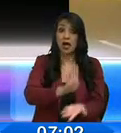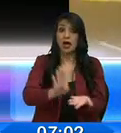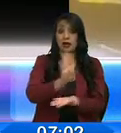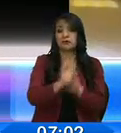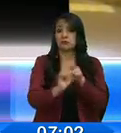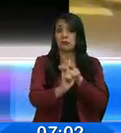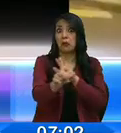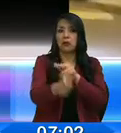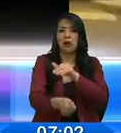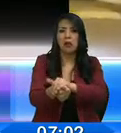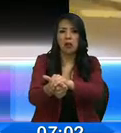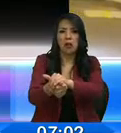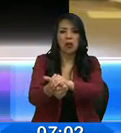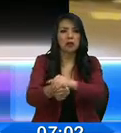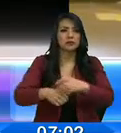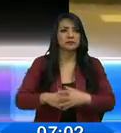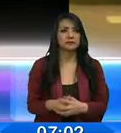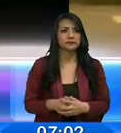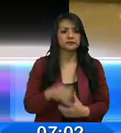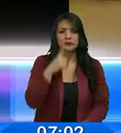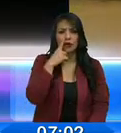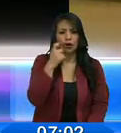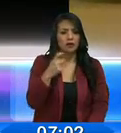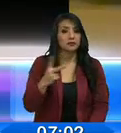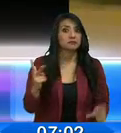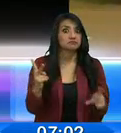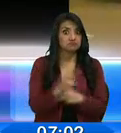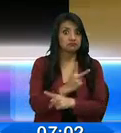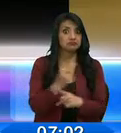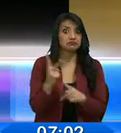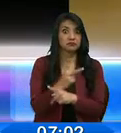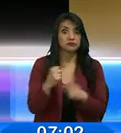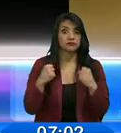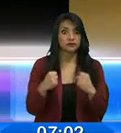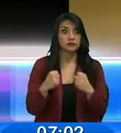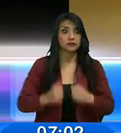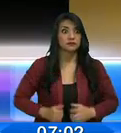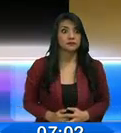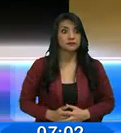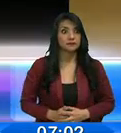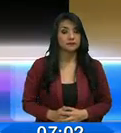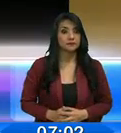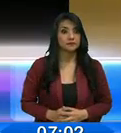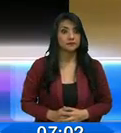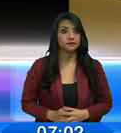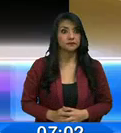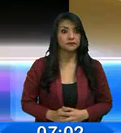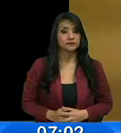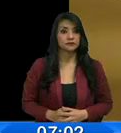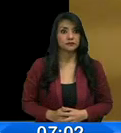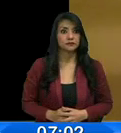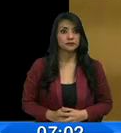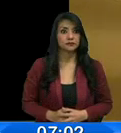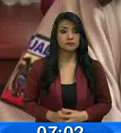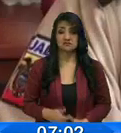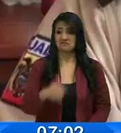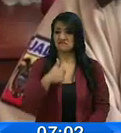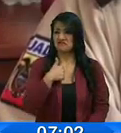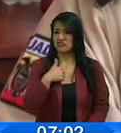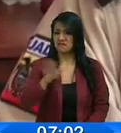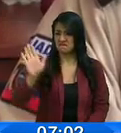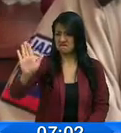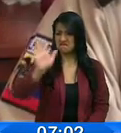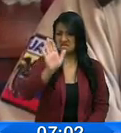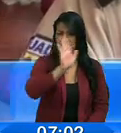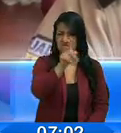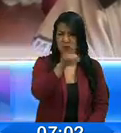logró escabullirse. Se trataría de un individuo de alta peligrosidad. 34 chumeses por cualquiera de ustedes. Con la